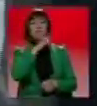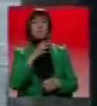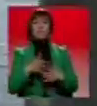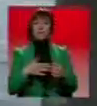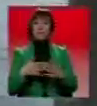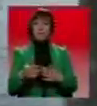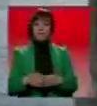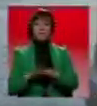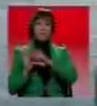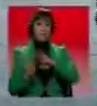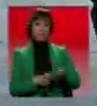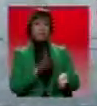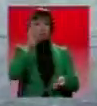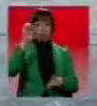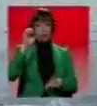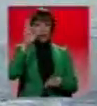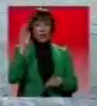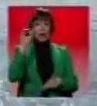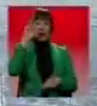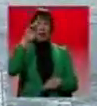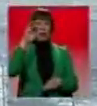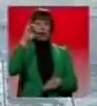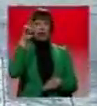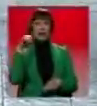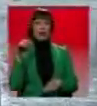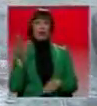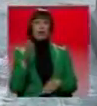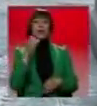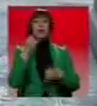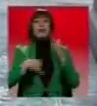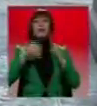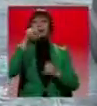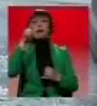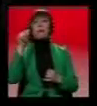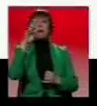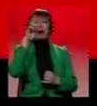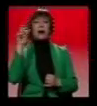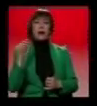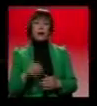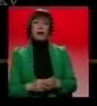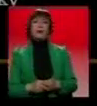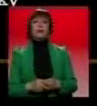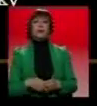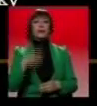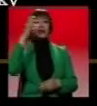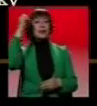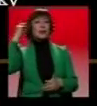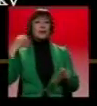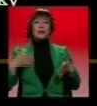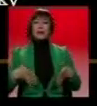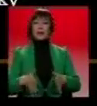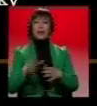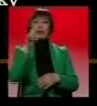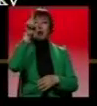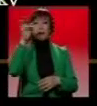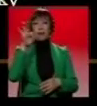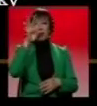Beatriz Parra Durango, directora de la Fundación de Música que lleva su nombre. Riobambeña, nacida